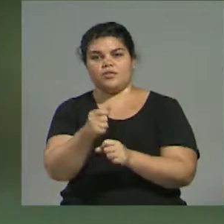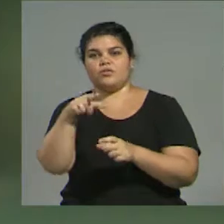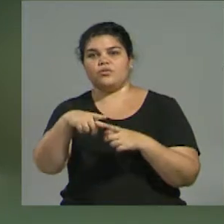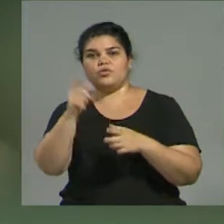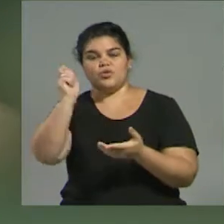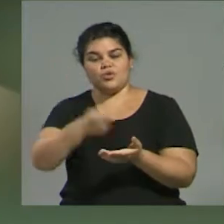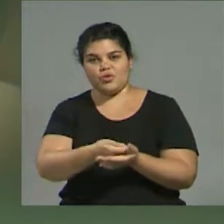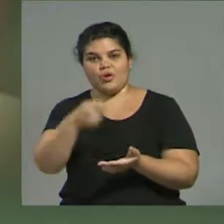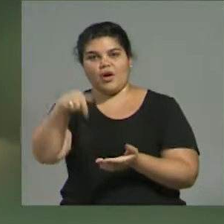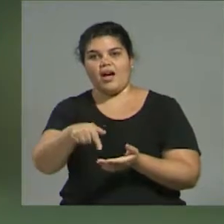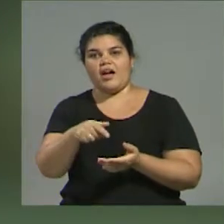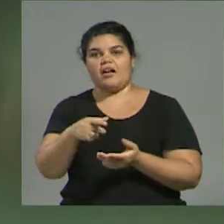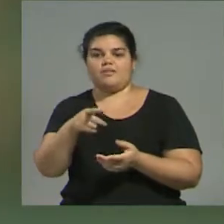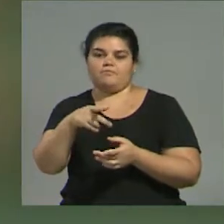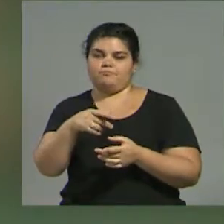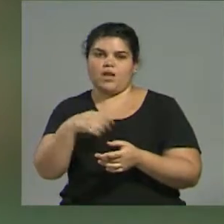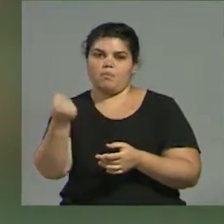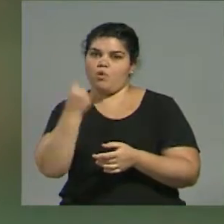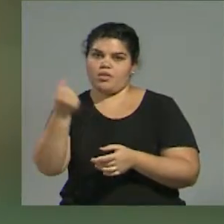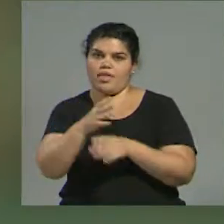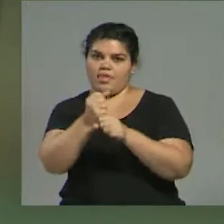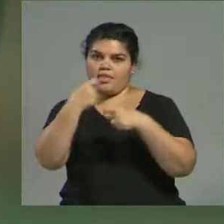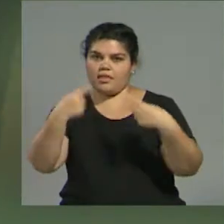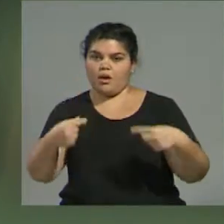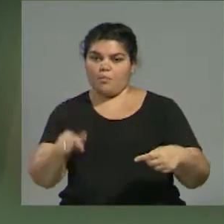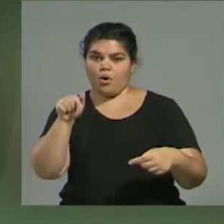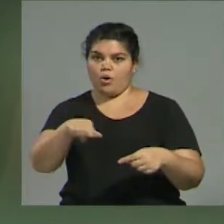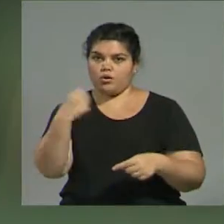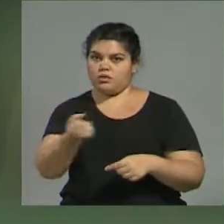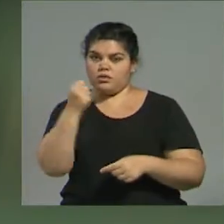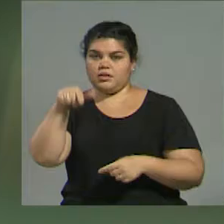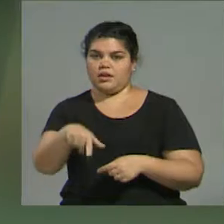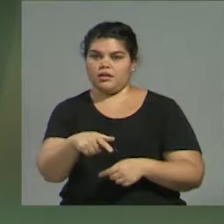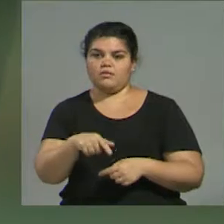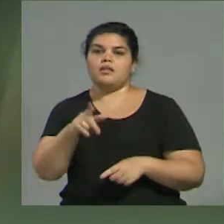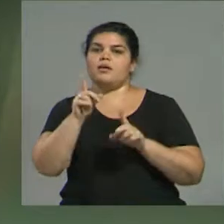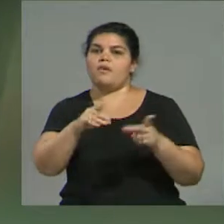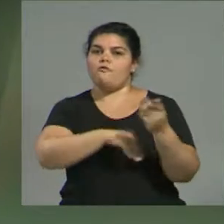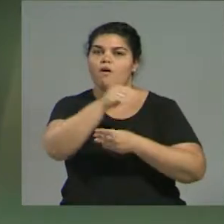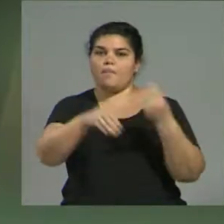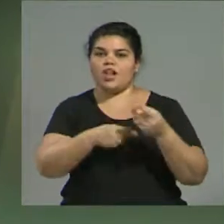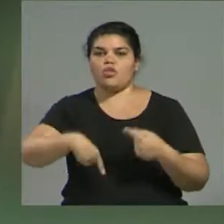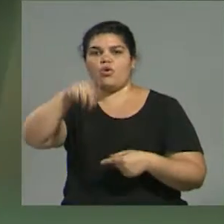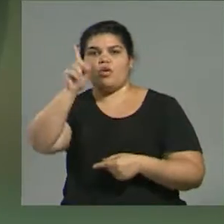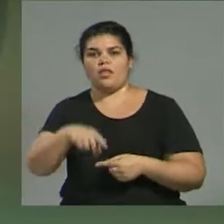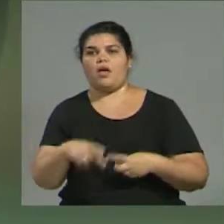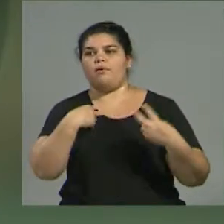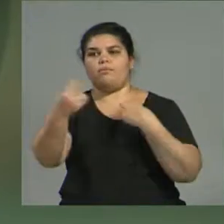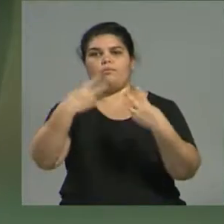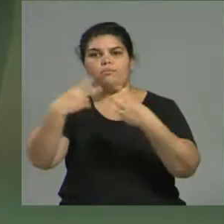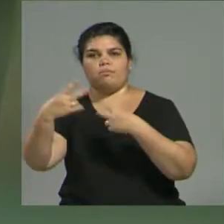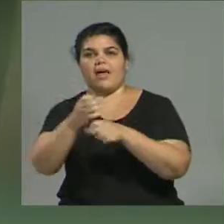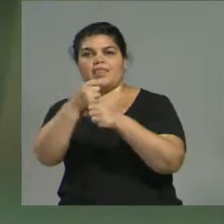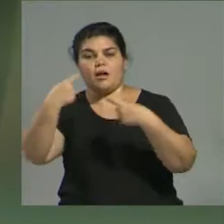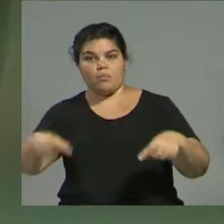impacto muy fuerte en el rubro de transporte, fundamentalmente en las familias que utilizan todo el día el transporte público de pasajeros, con lo cual